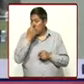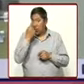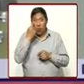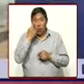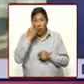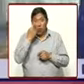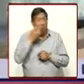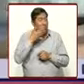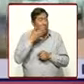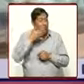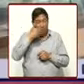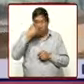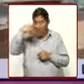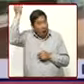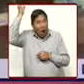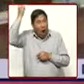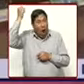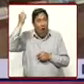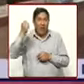estar mucho mejor.